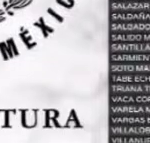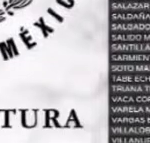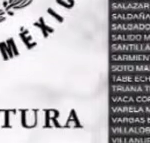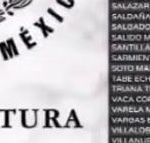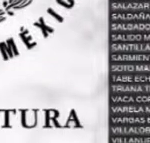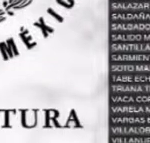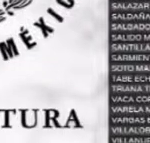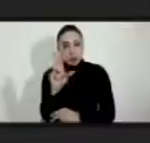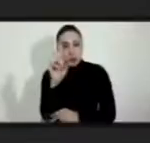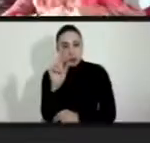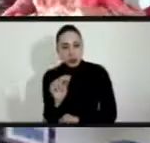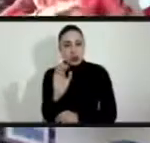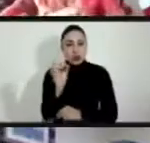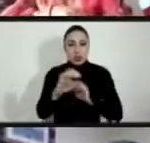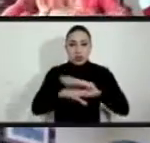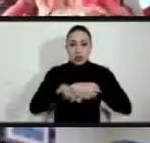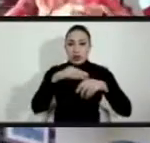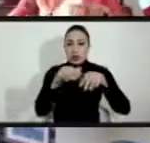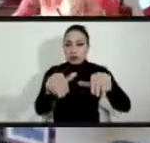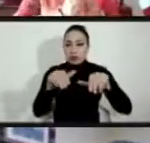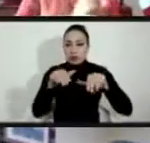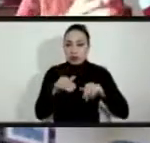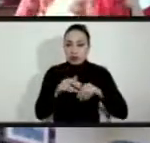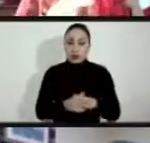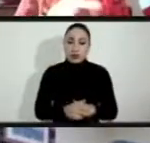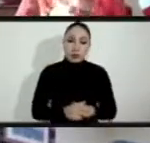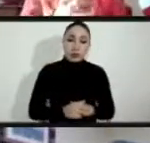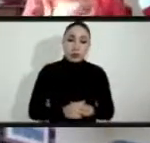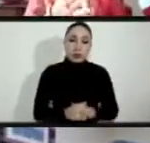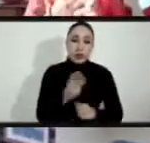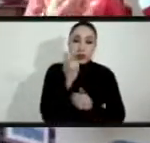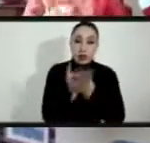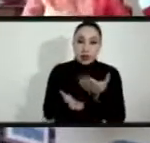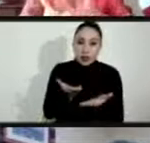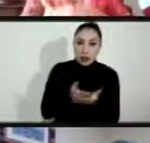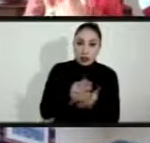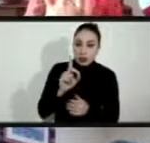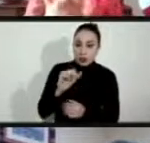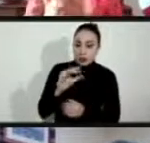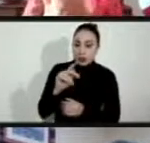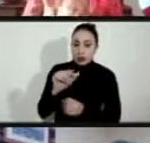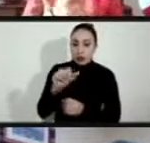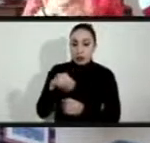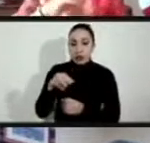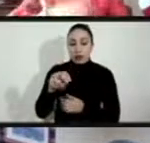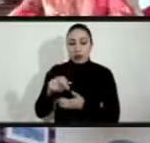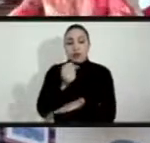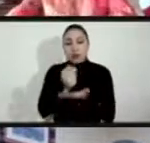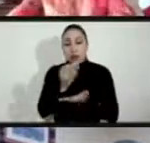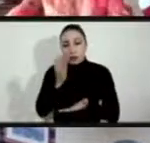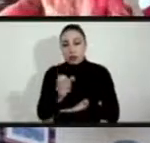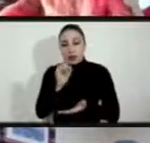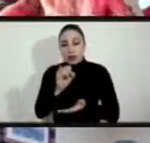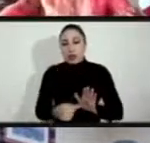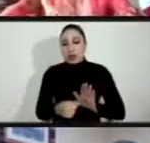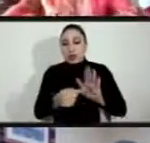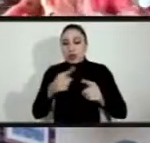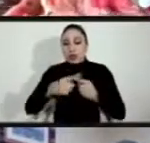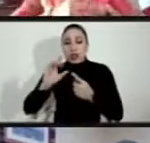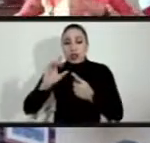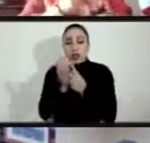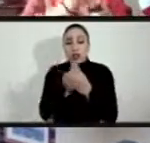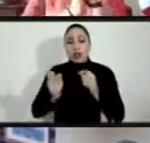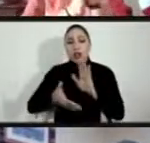abstenciones. En consecuencia, se aprueba el dictamen al punto de acuerdo que presentó la Comisión de Desarrollo Urbano e